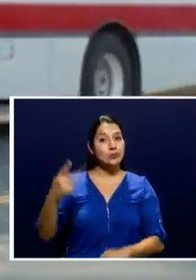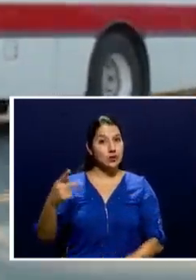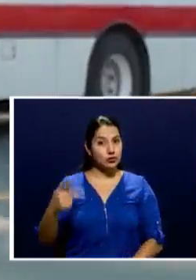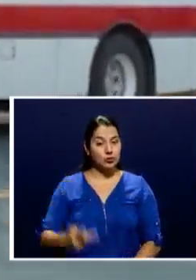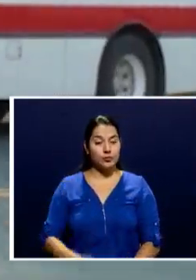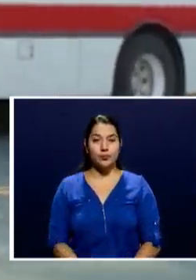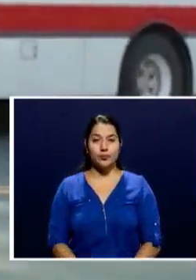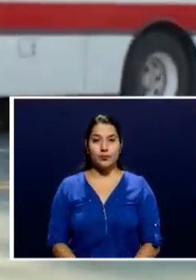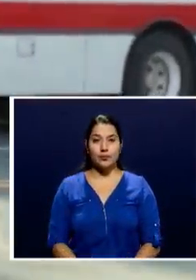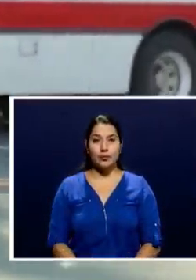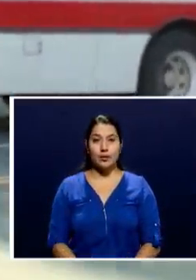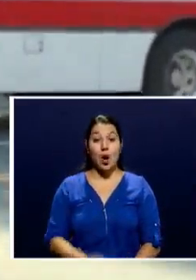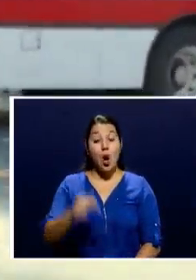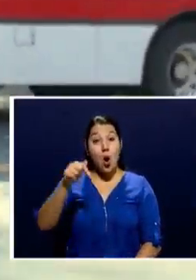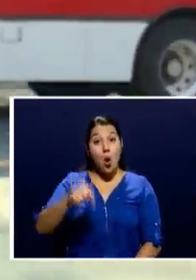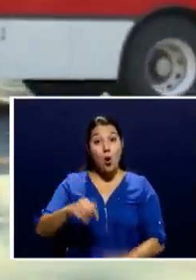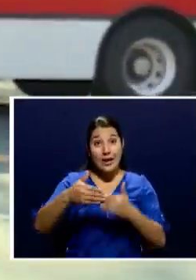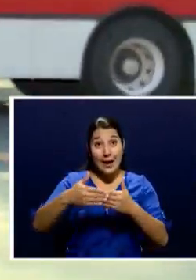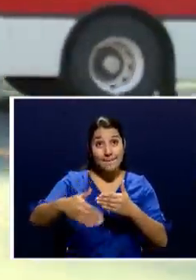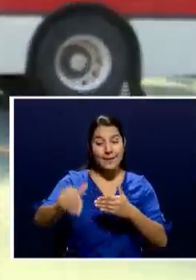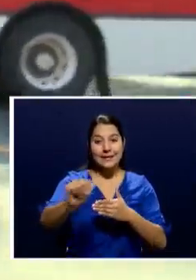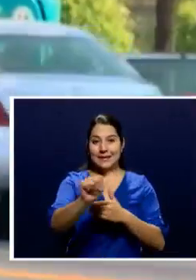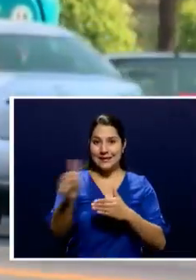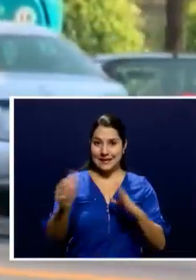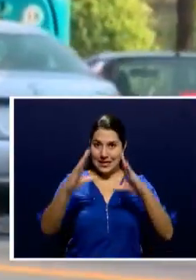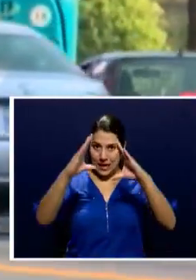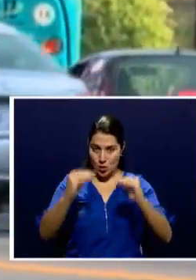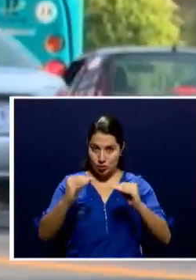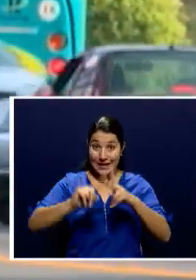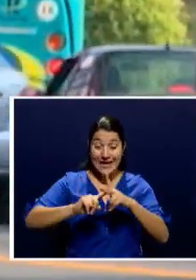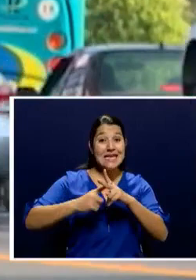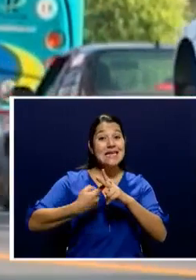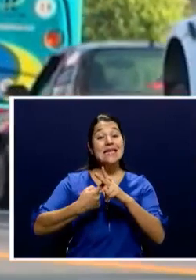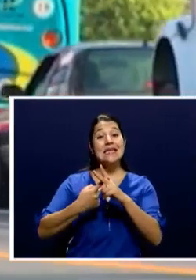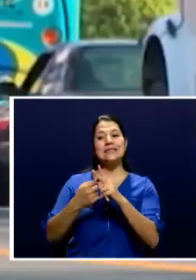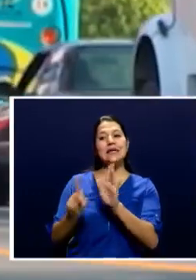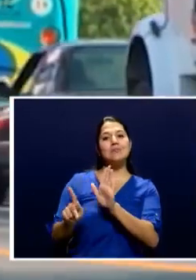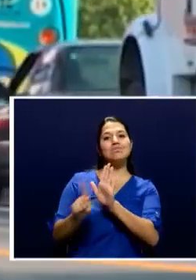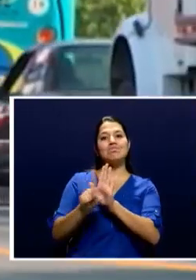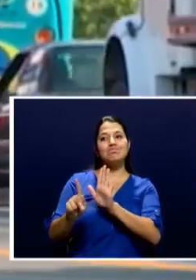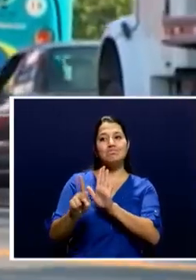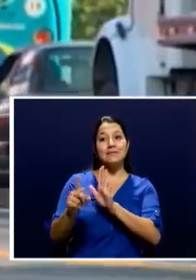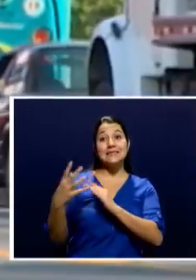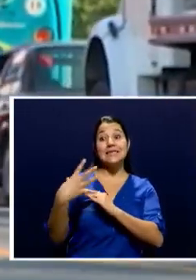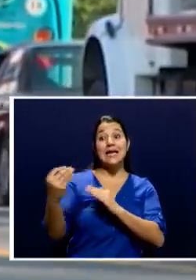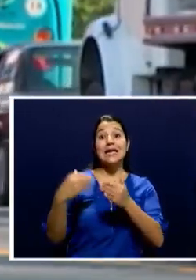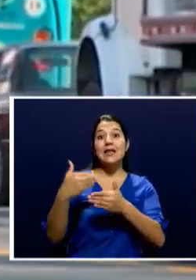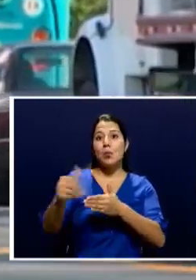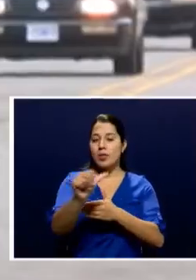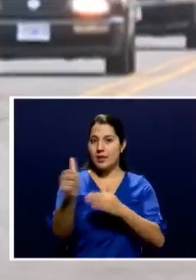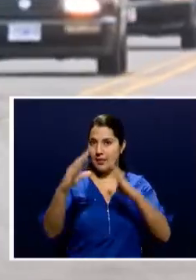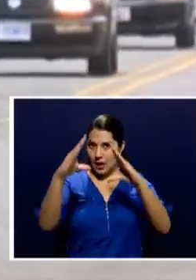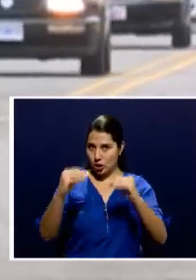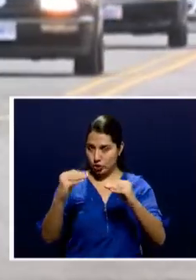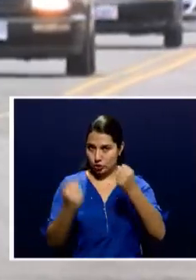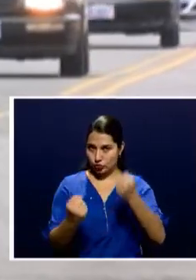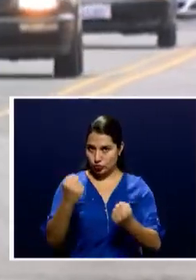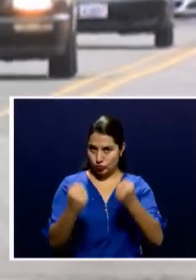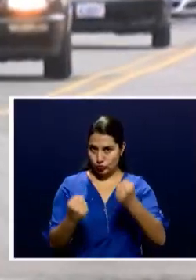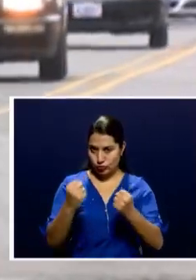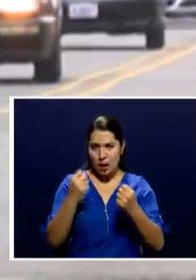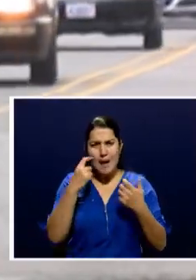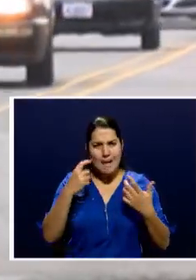A partir de las 10 de la noche iniciará a funcionar la restricción vehicular sanitaria, una de las nuevas medidas que ha tomado el gobierno para buscar